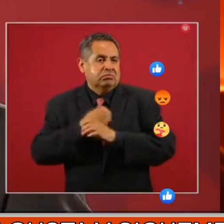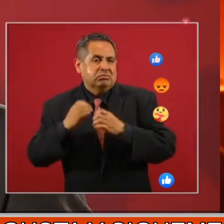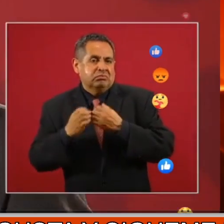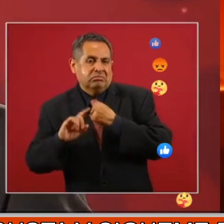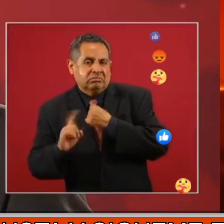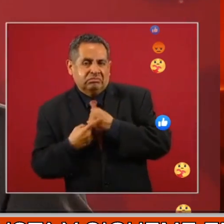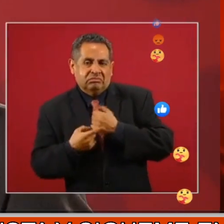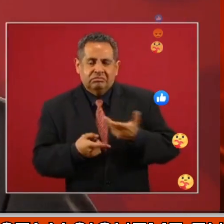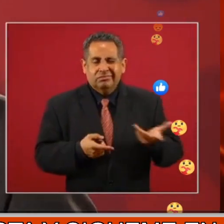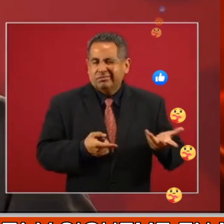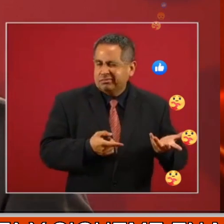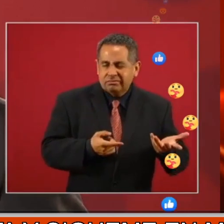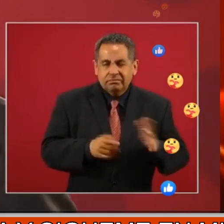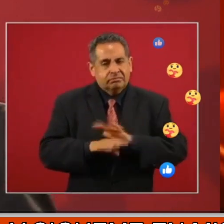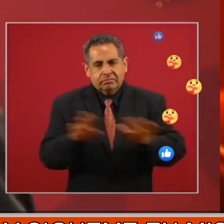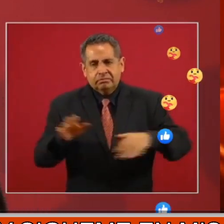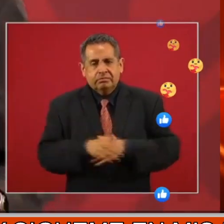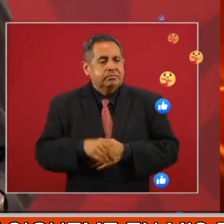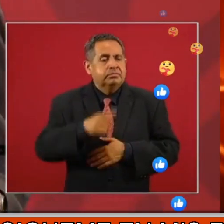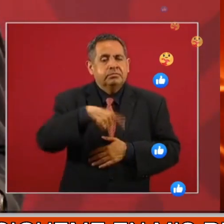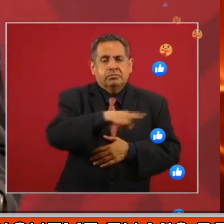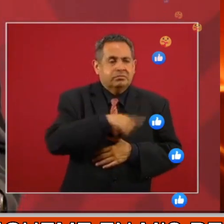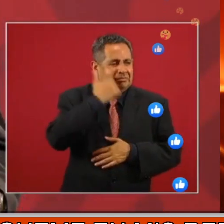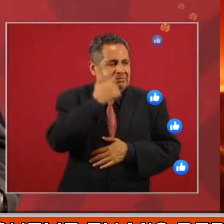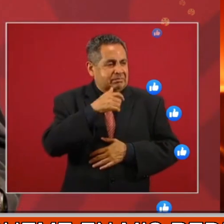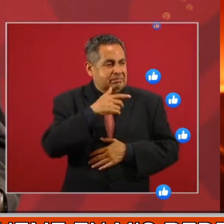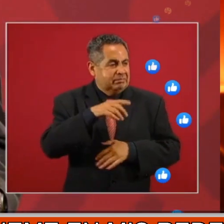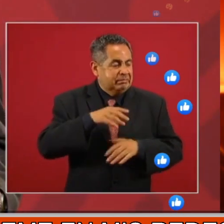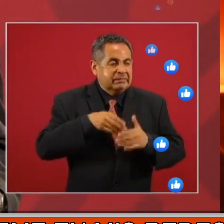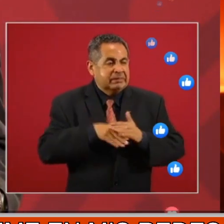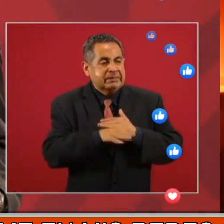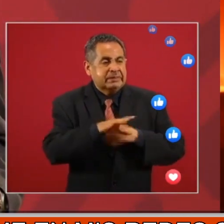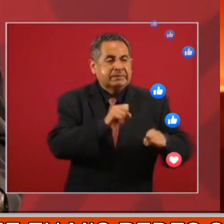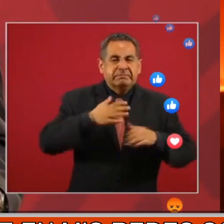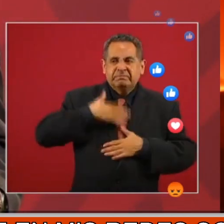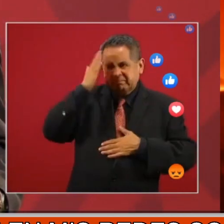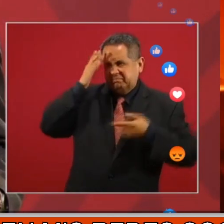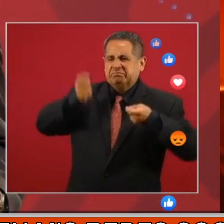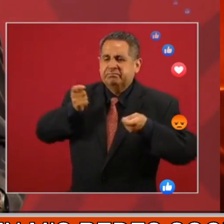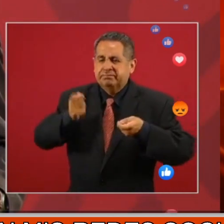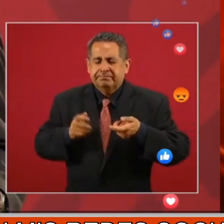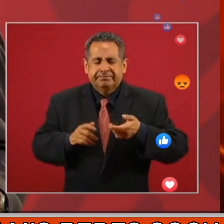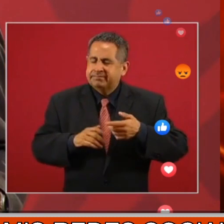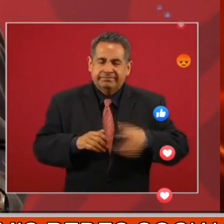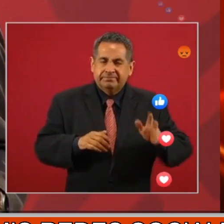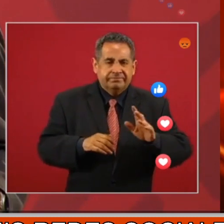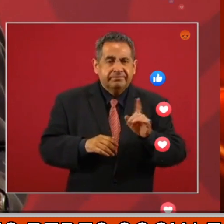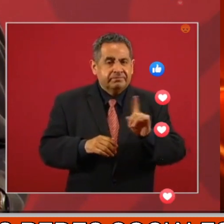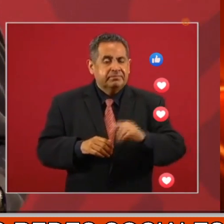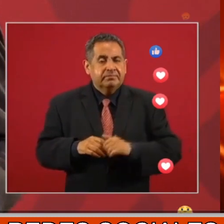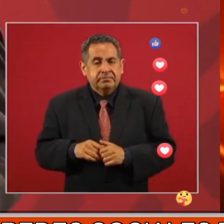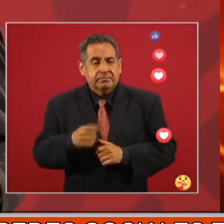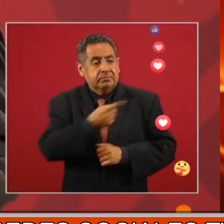Lo mínimo es que tienen intereses caciquiles, pero hay inclusive